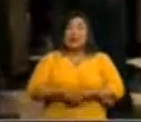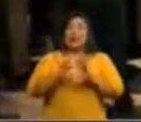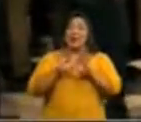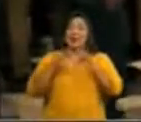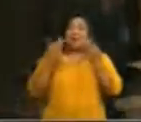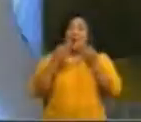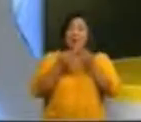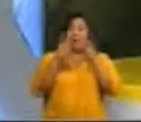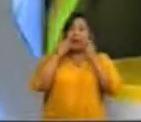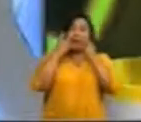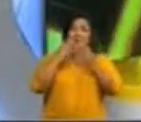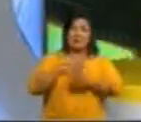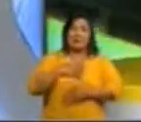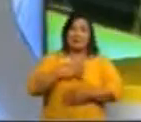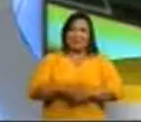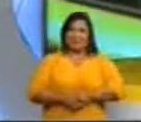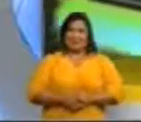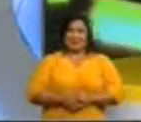familia.